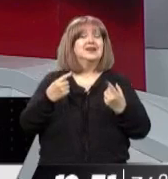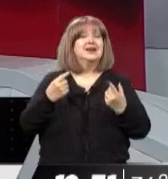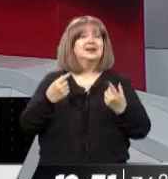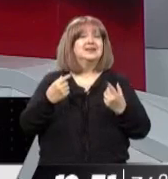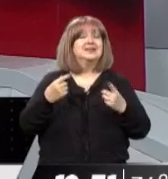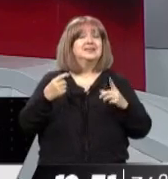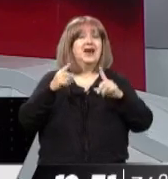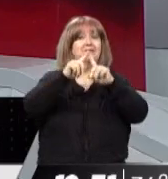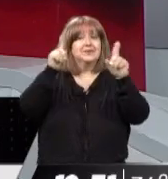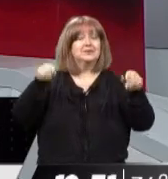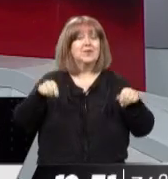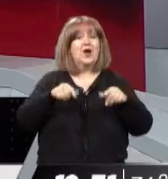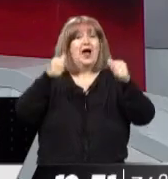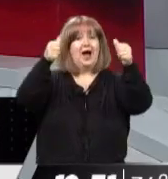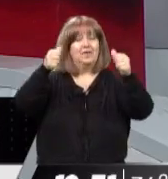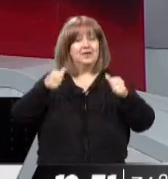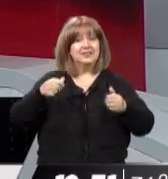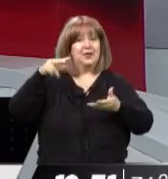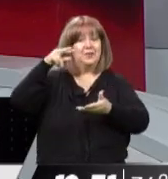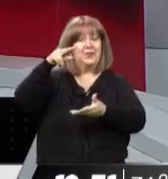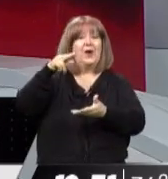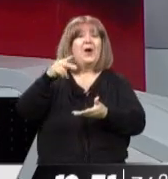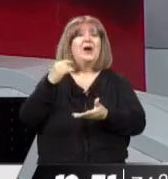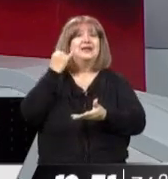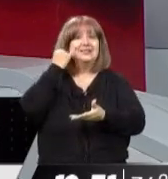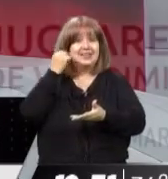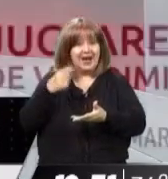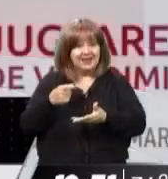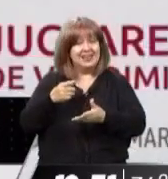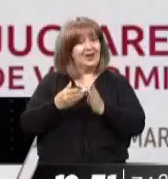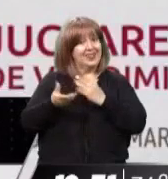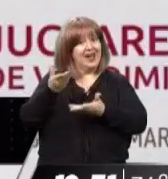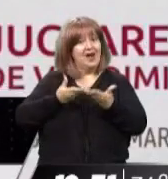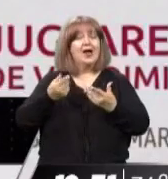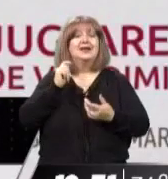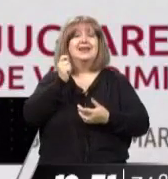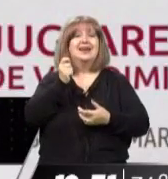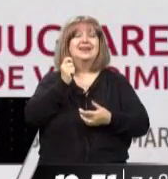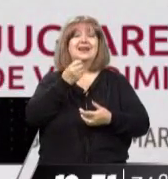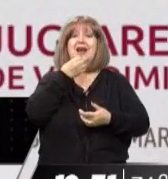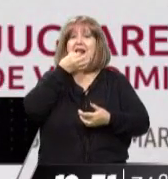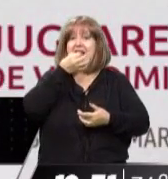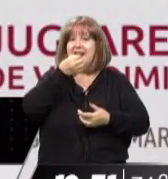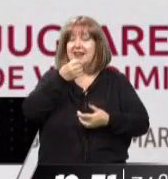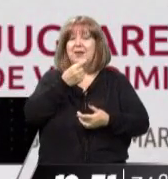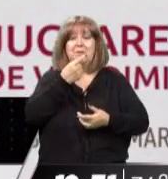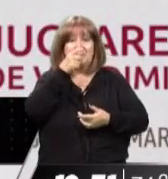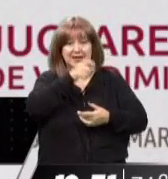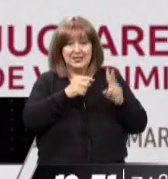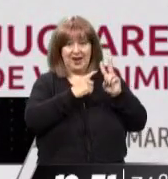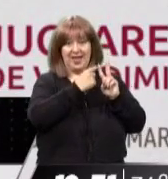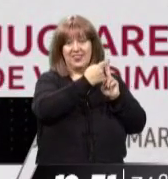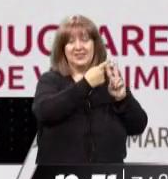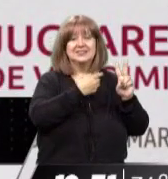El afiche de Vendimia que se conoció hoy, Silvia, con los ganadores. Claro, recién lo estábamos compartiendo y ahora tenemos la palabra de los protagonistas, Silvia.